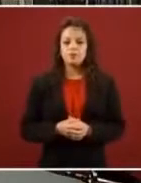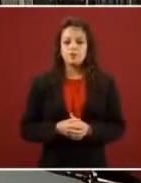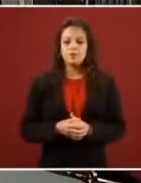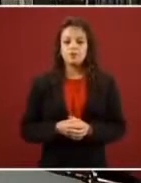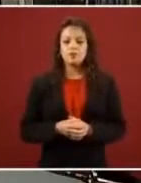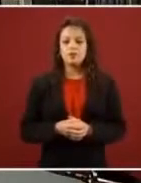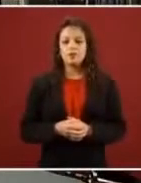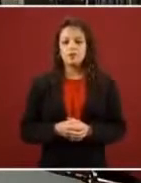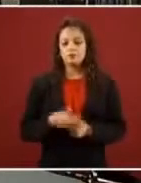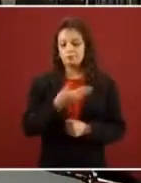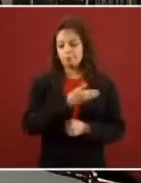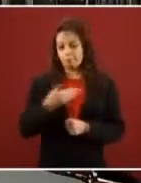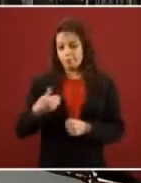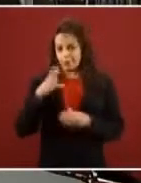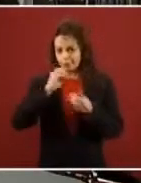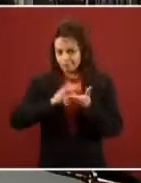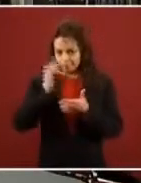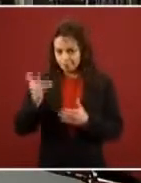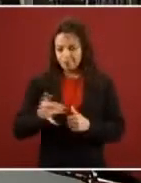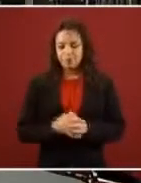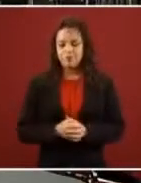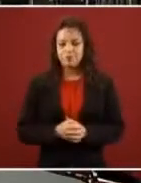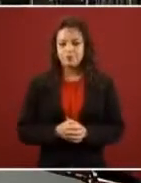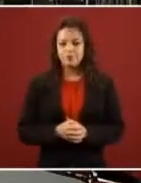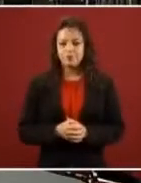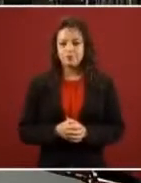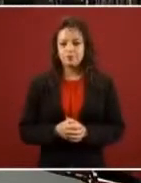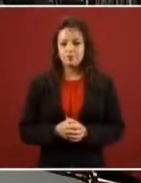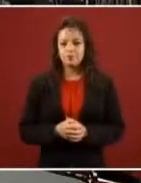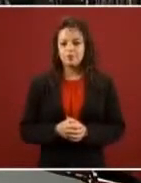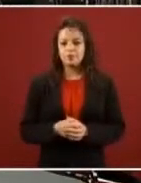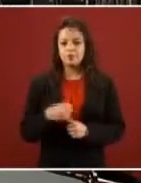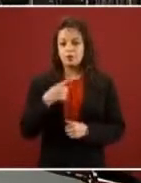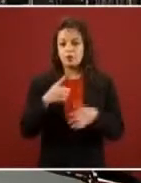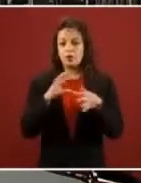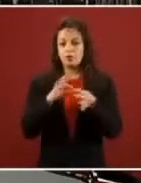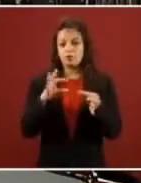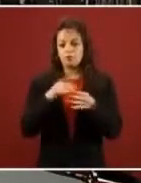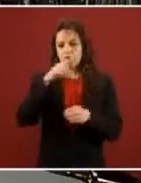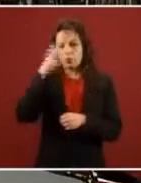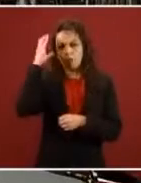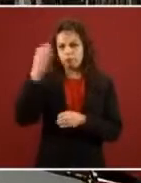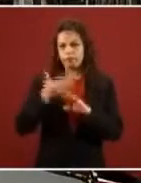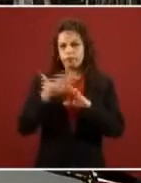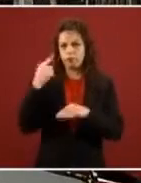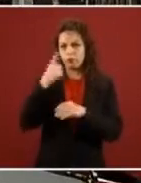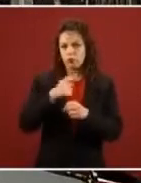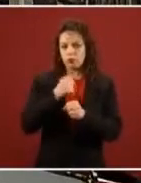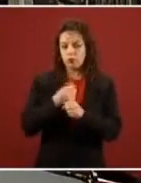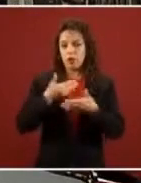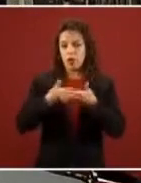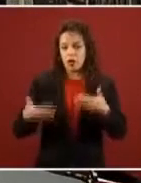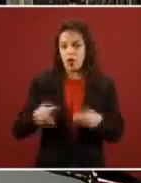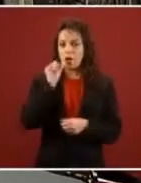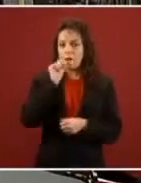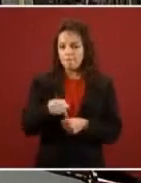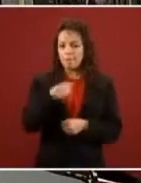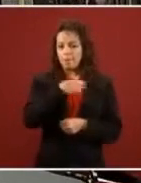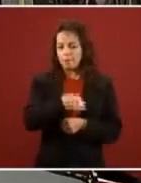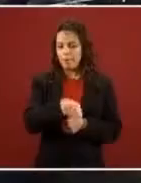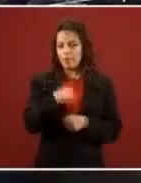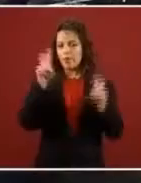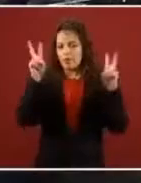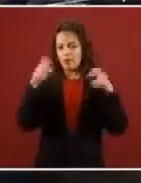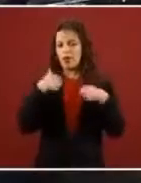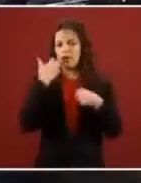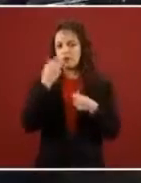Señor presidente, muchas gracias. Estuve aquí hablando de criminalidad el año pasado y quería regresar con el mismo tema.